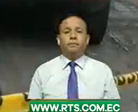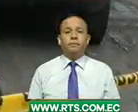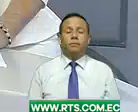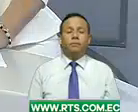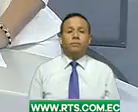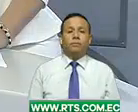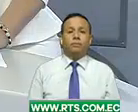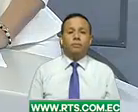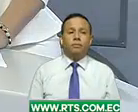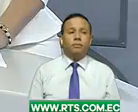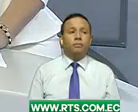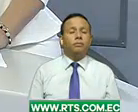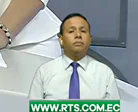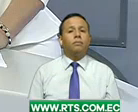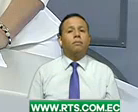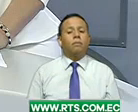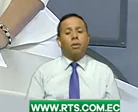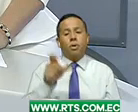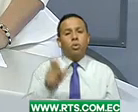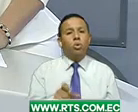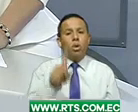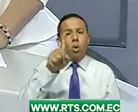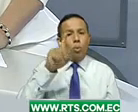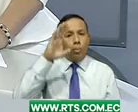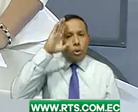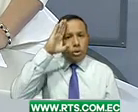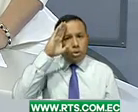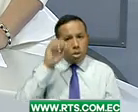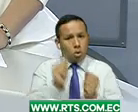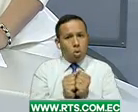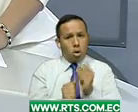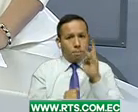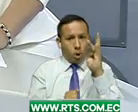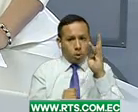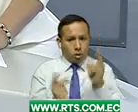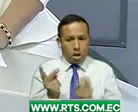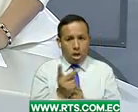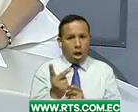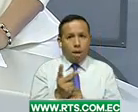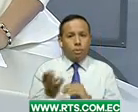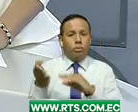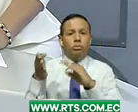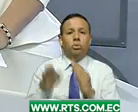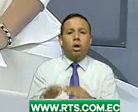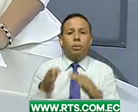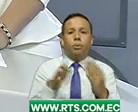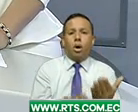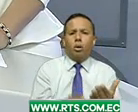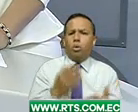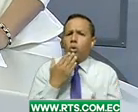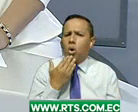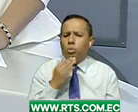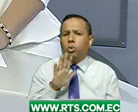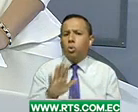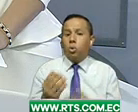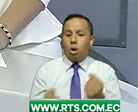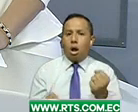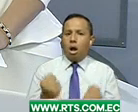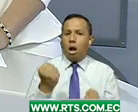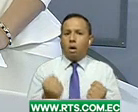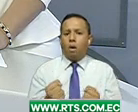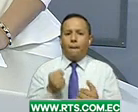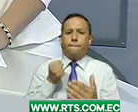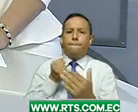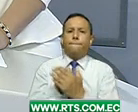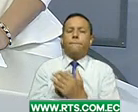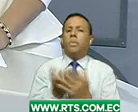Villao. Un policía en servicio activo y su esposa fallecieron luego de que el vehículo en el que se movilizaban chocó con un